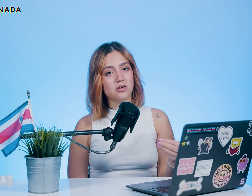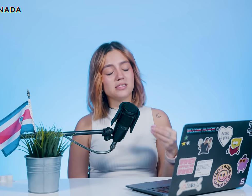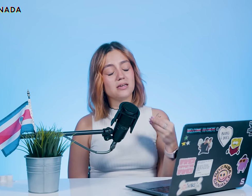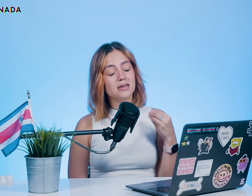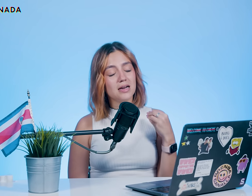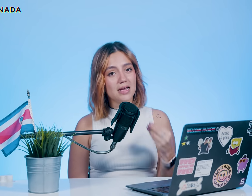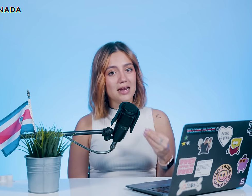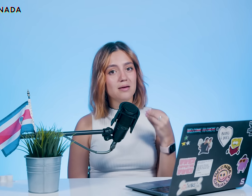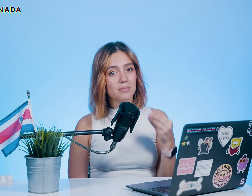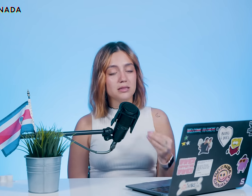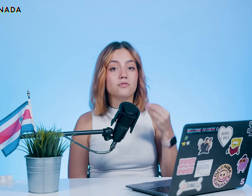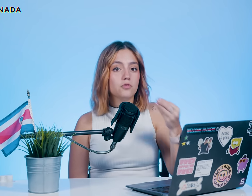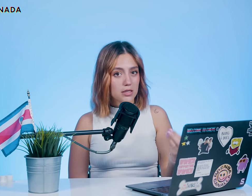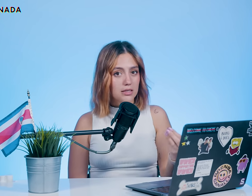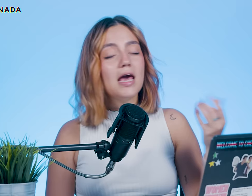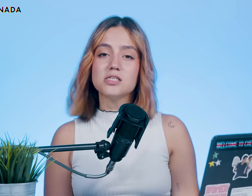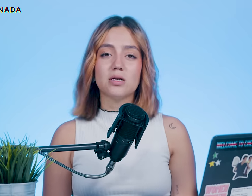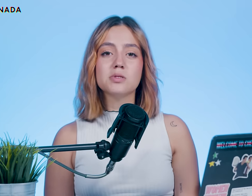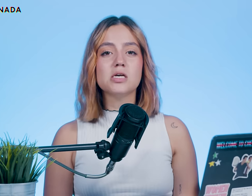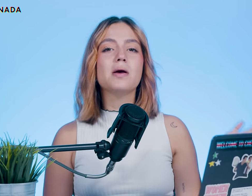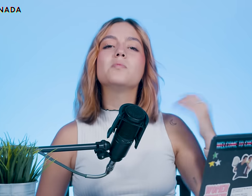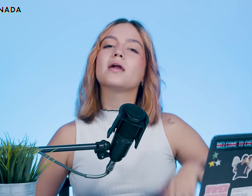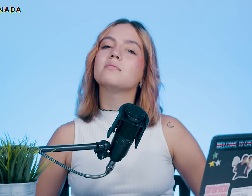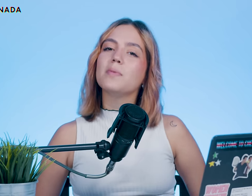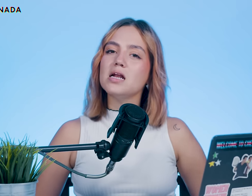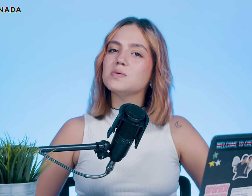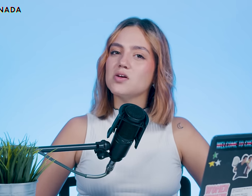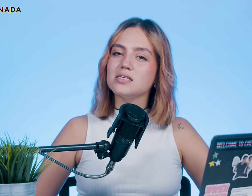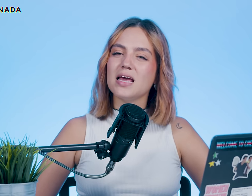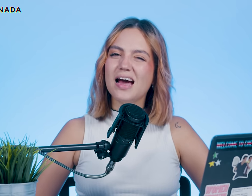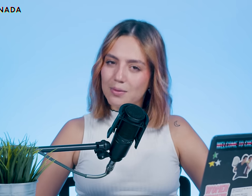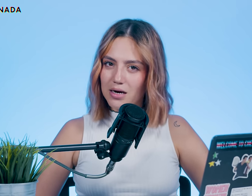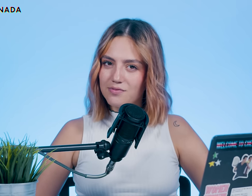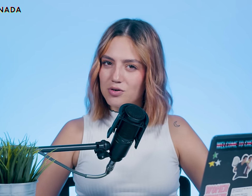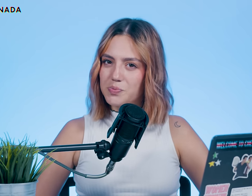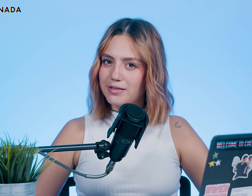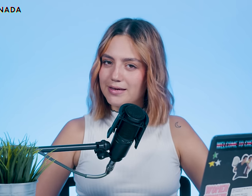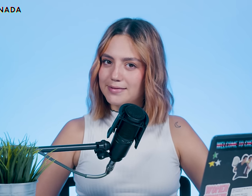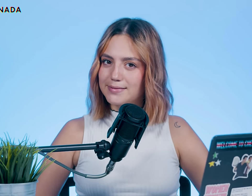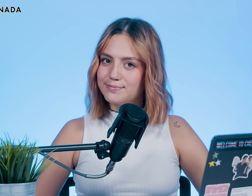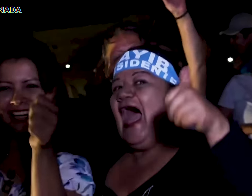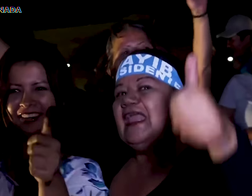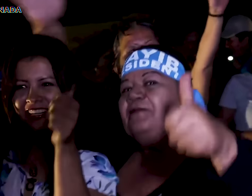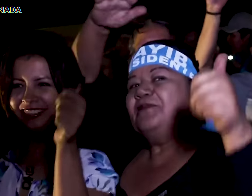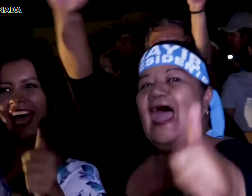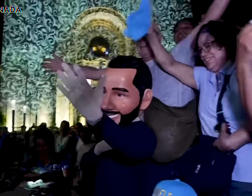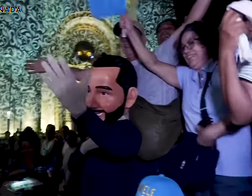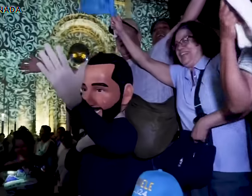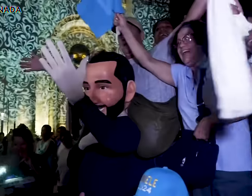por alegaciones realmente fuertes eso Welcome to Chepe un programa para las personas que aman a las figuras políticas